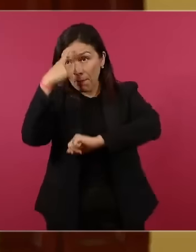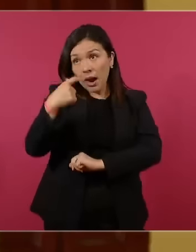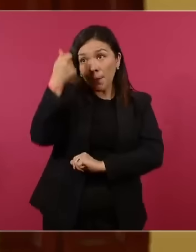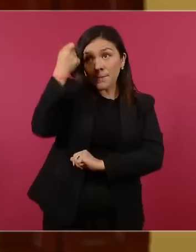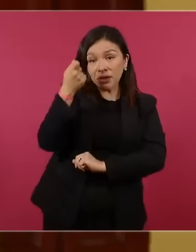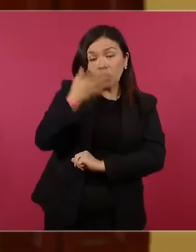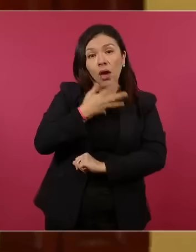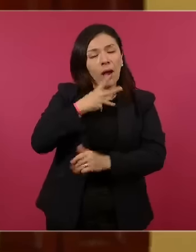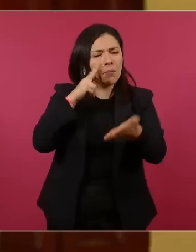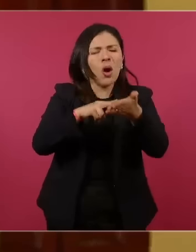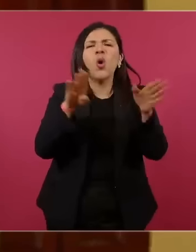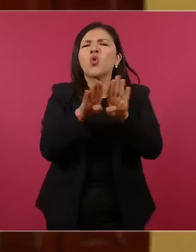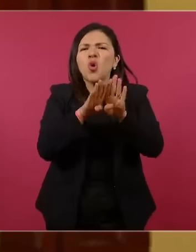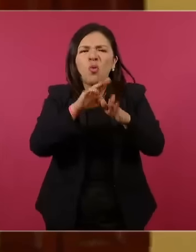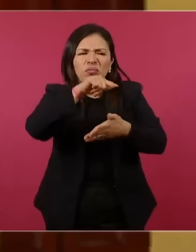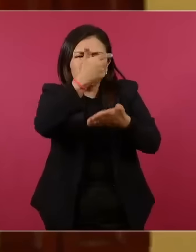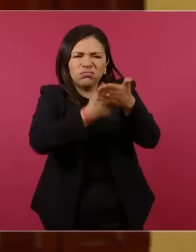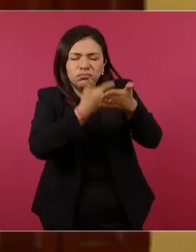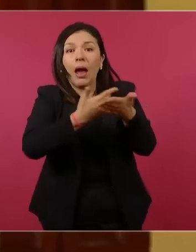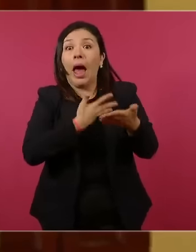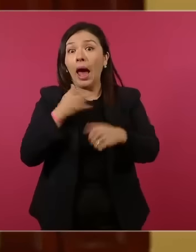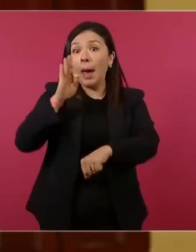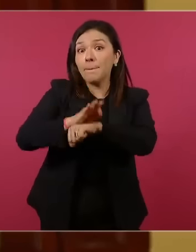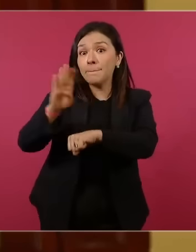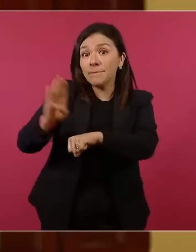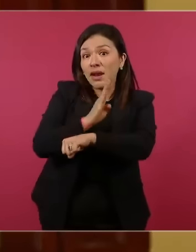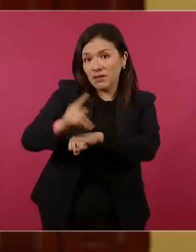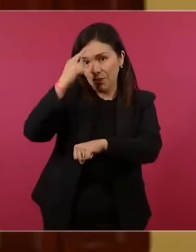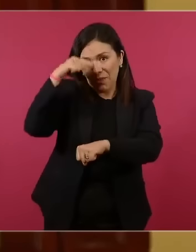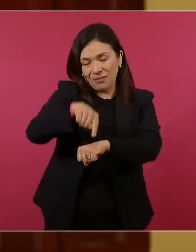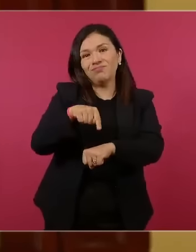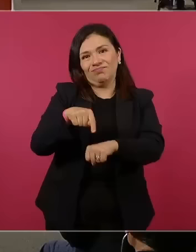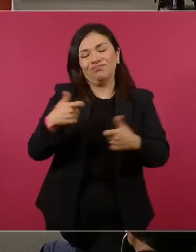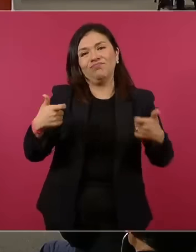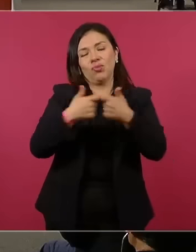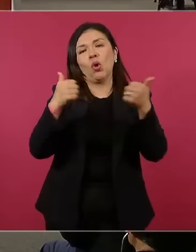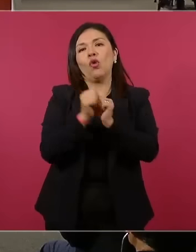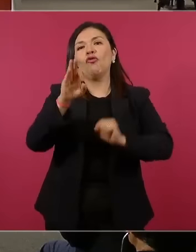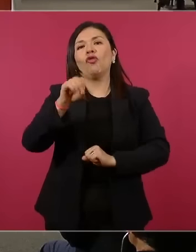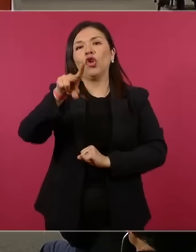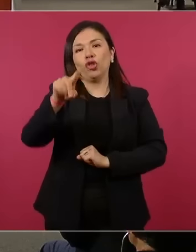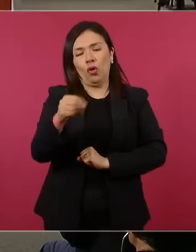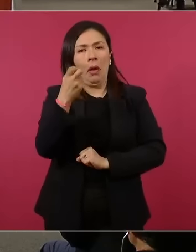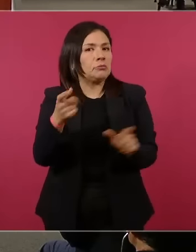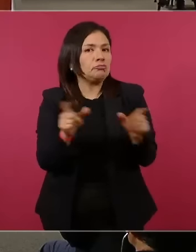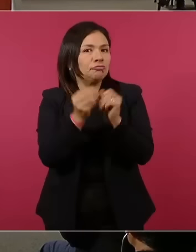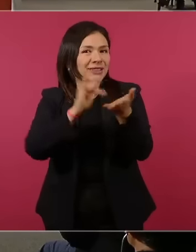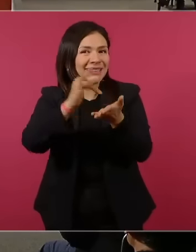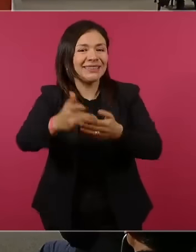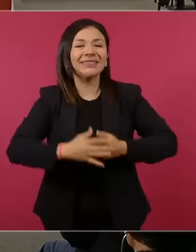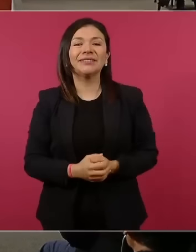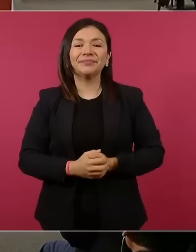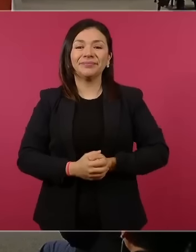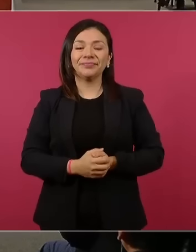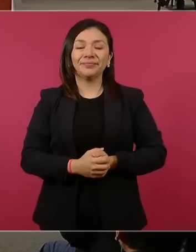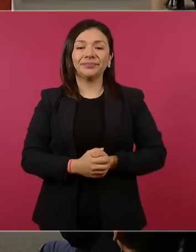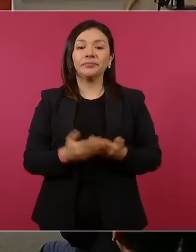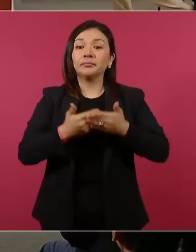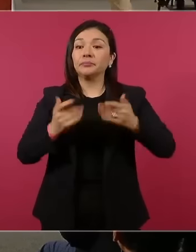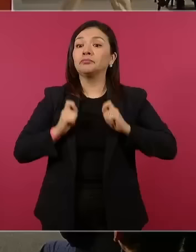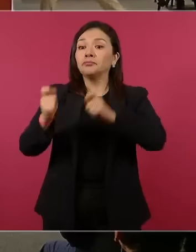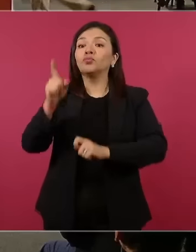insisto, se irá incrementando, que son beneficiarios de este Fondo de Pensiones para el Bienestar. Muchas gracias. Le paso la palabra a la directora